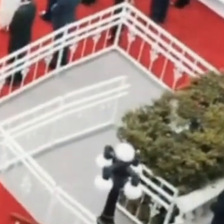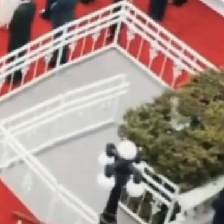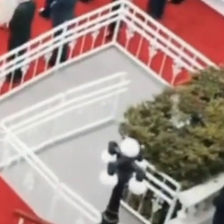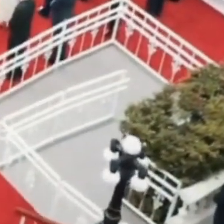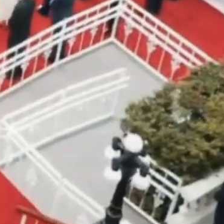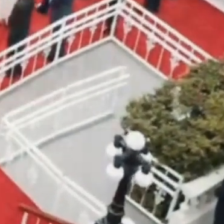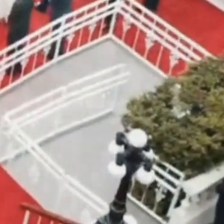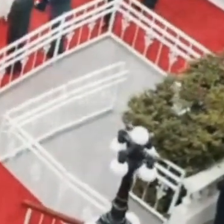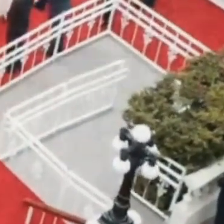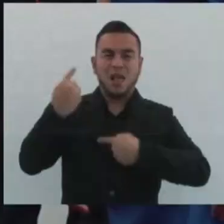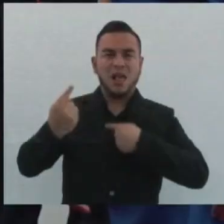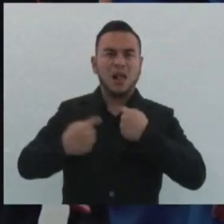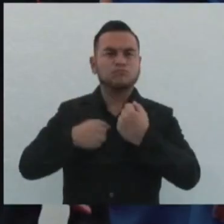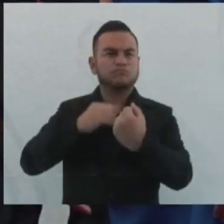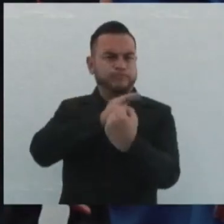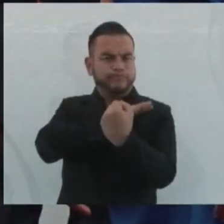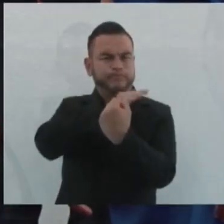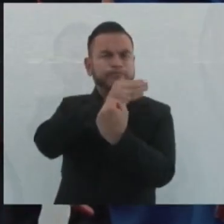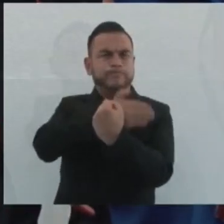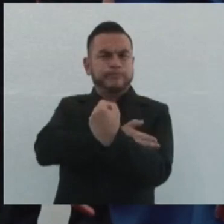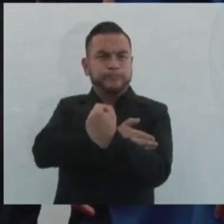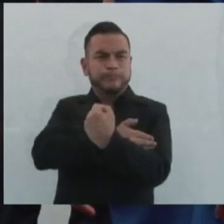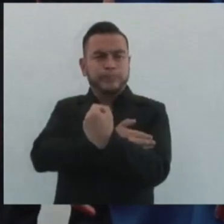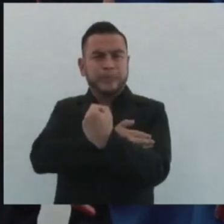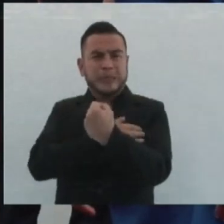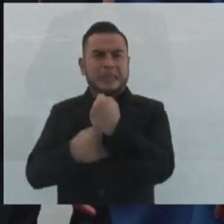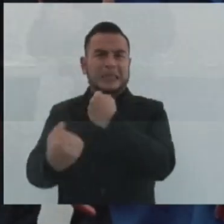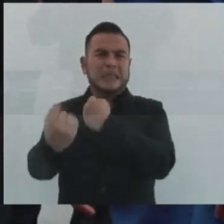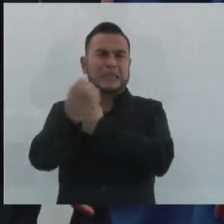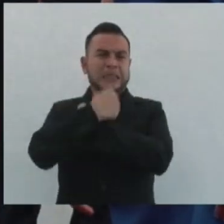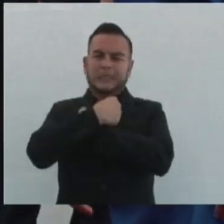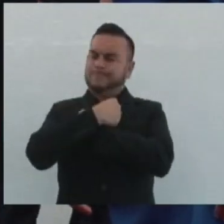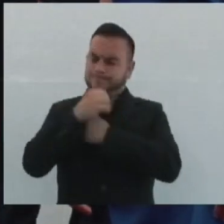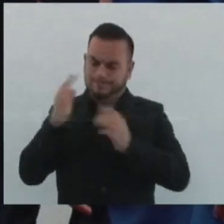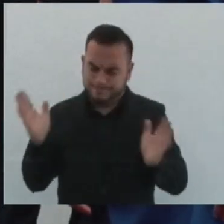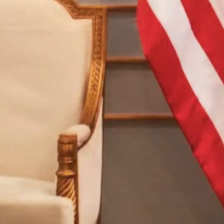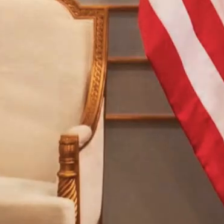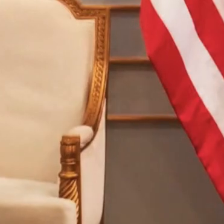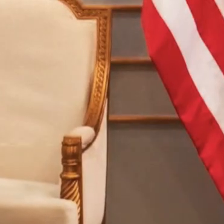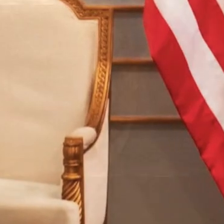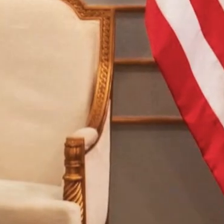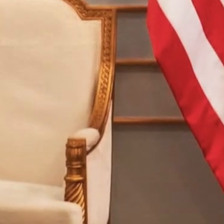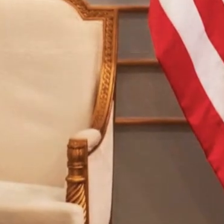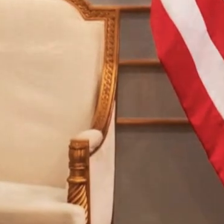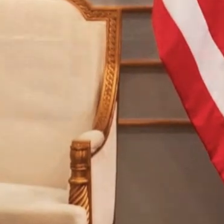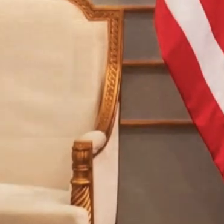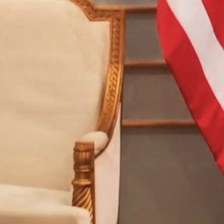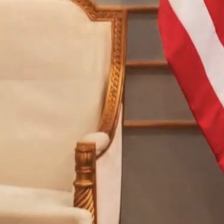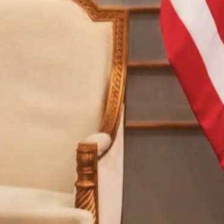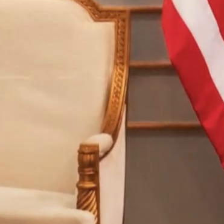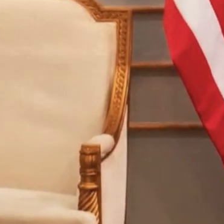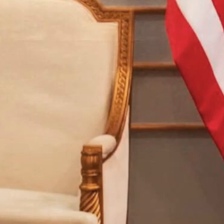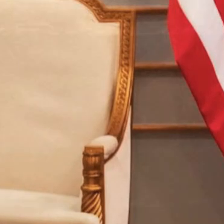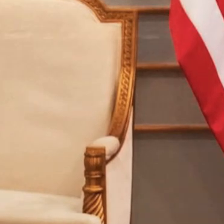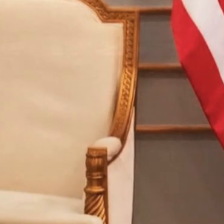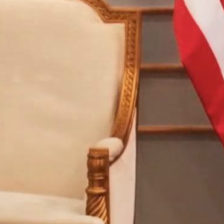La independencia de El Salvador no está en venta, así lo ha dicho el presidente Nayib Bukele luego de una reunión con el nuevo